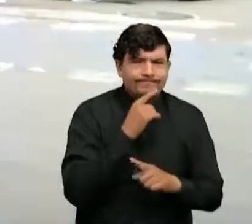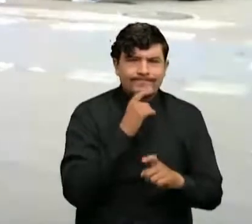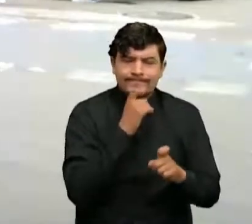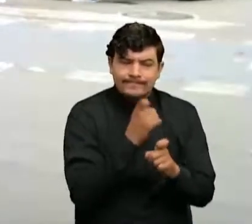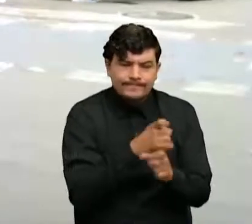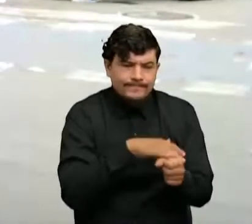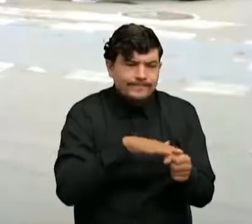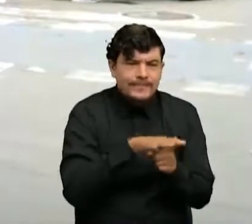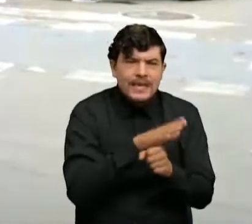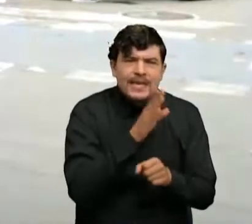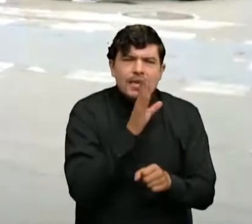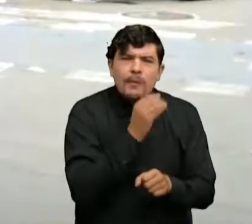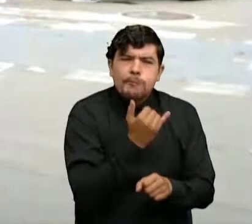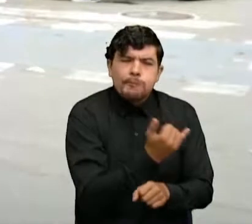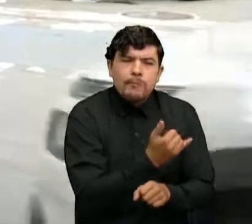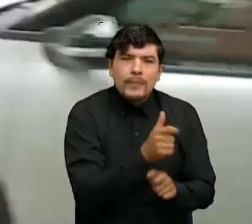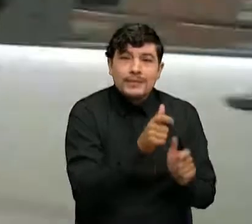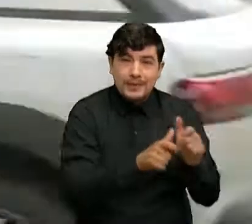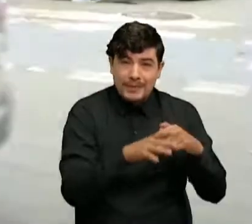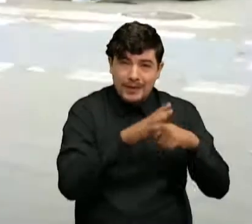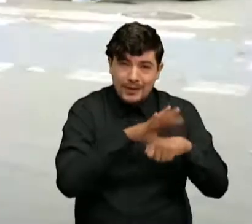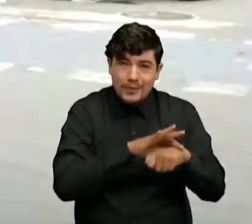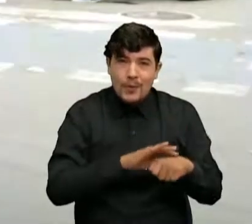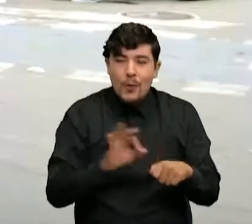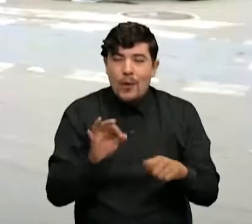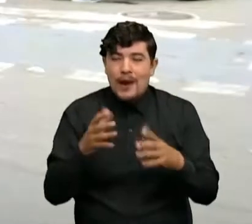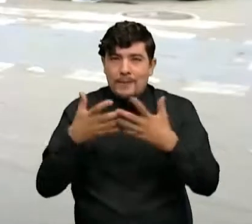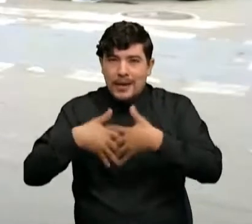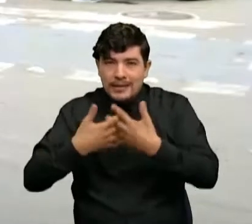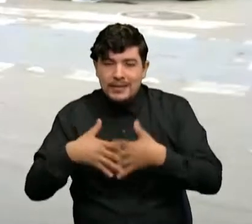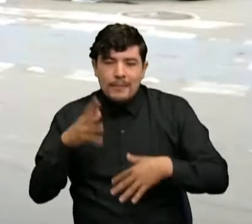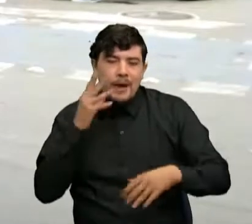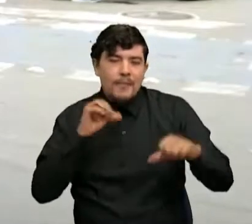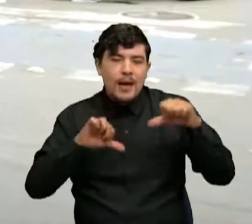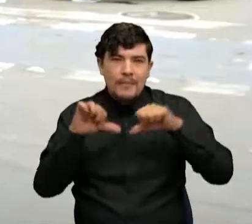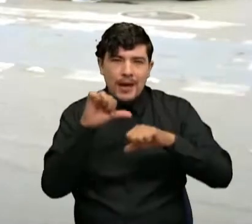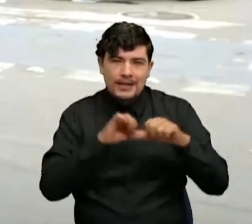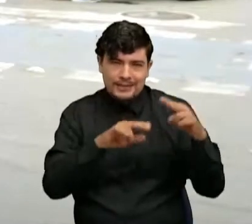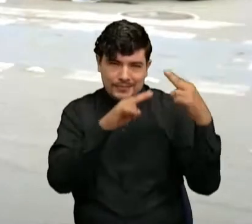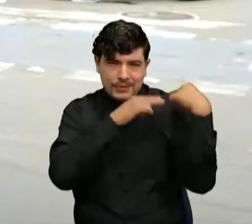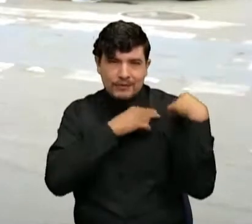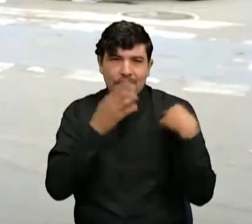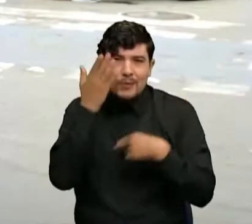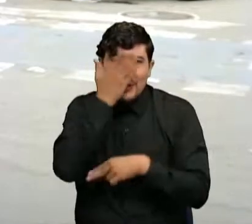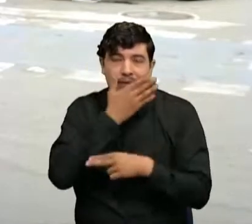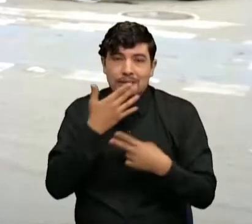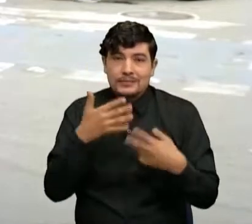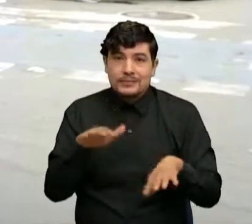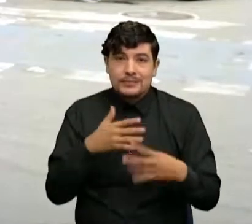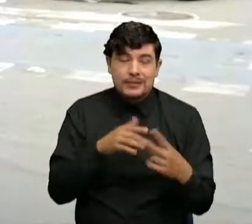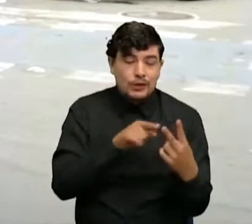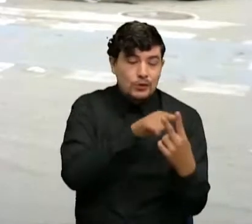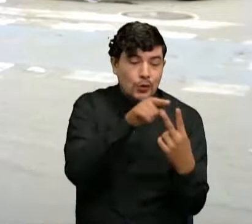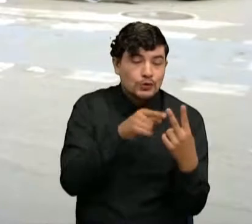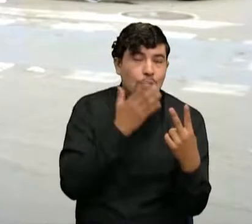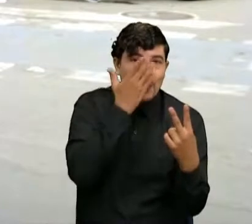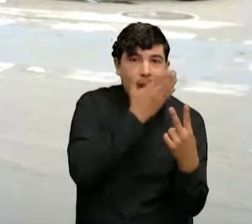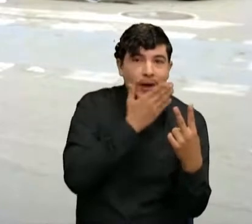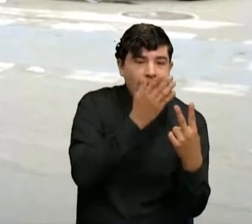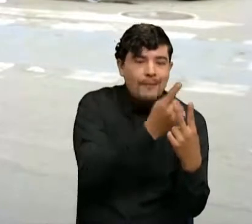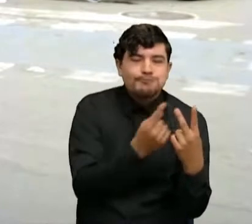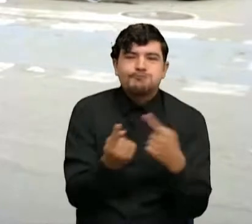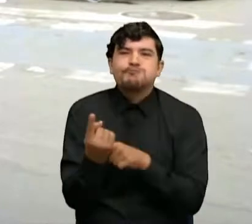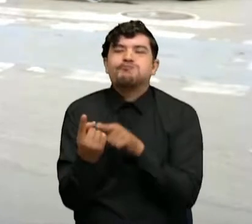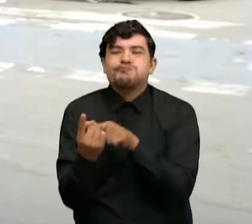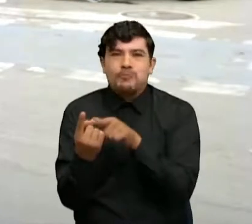aquellos que se encargan de realizar las pruebas COVID. Aseguran que de una de cada 2 pruebas COVID que se realizan en el departamento de